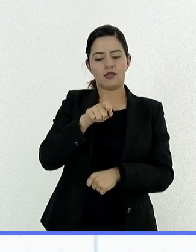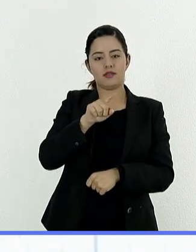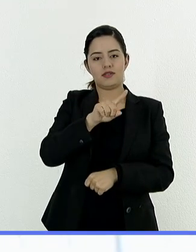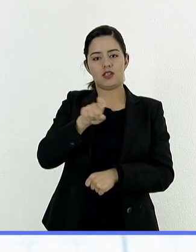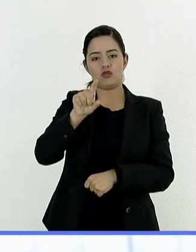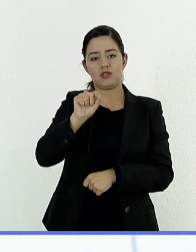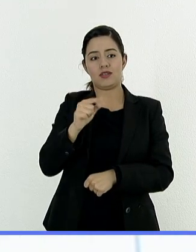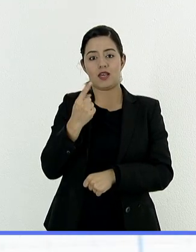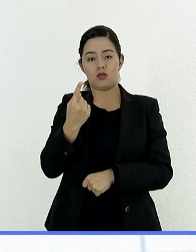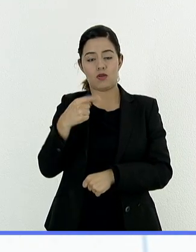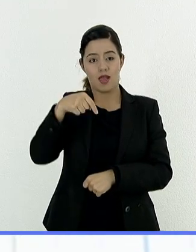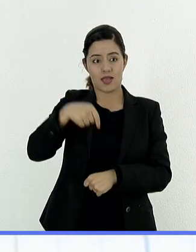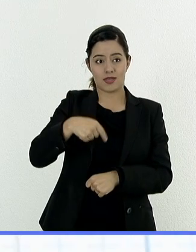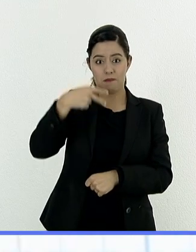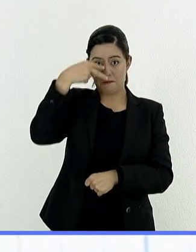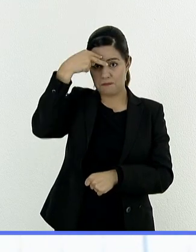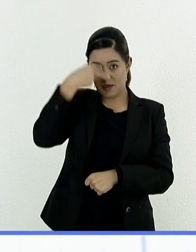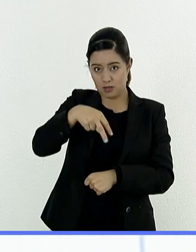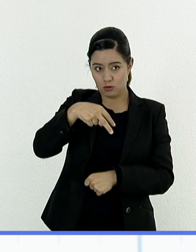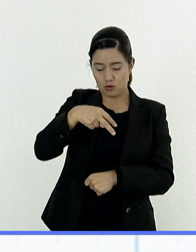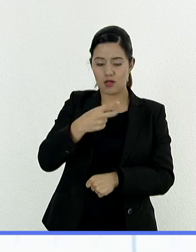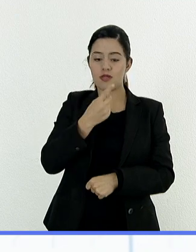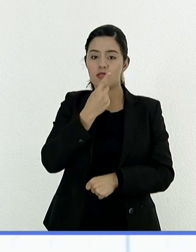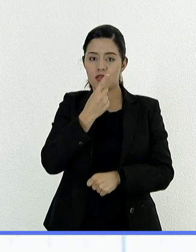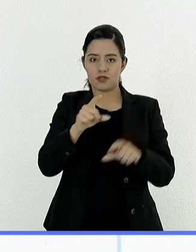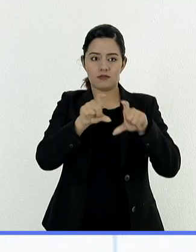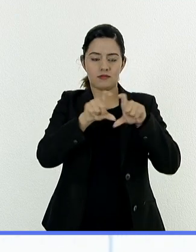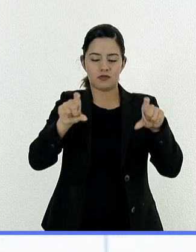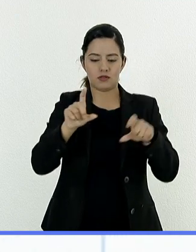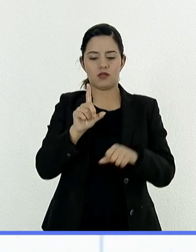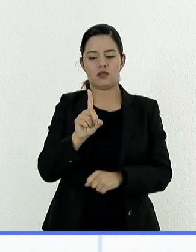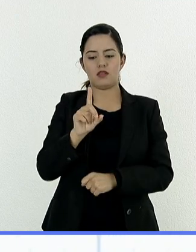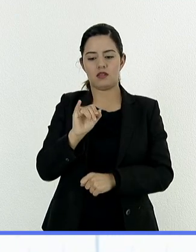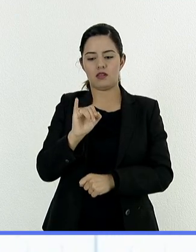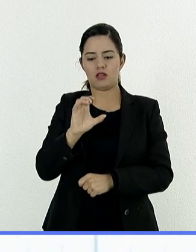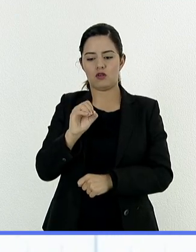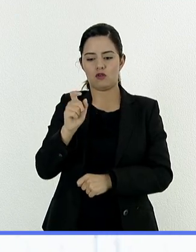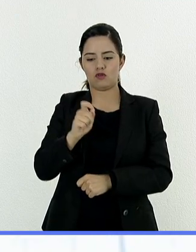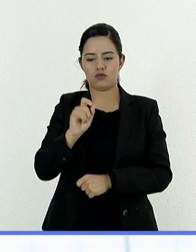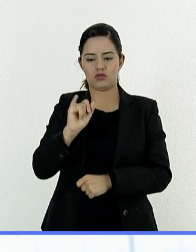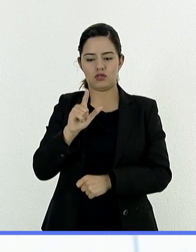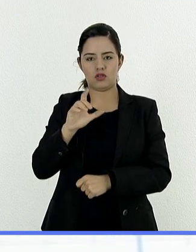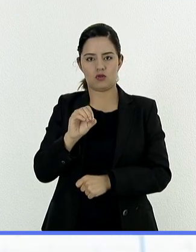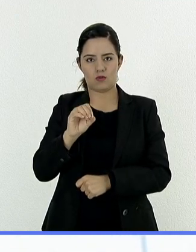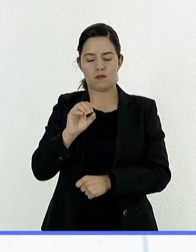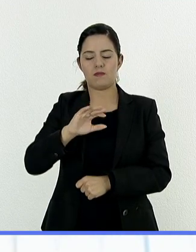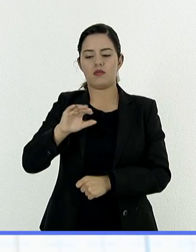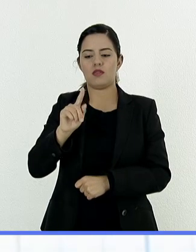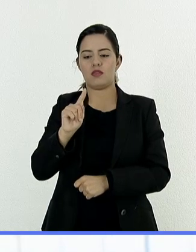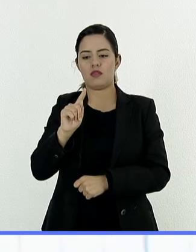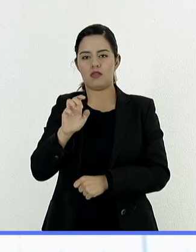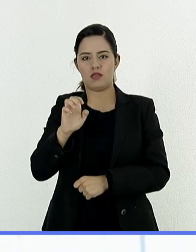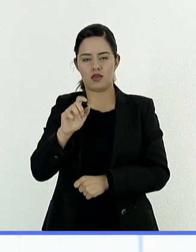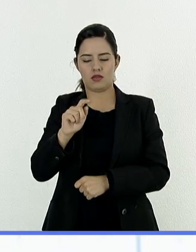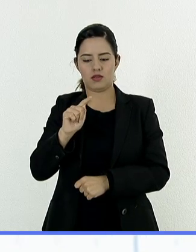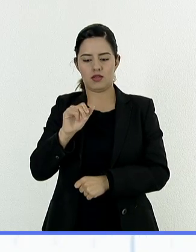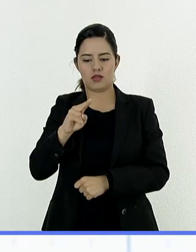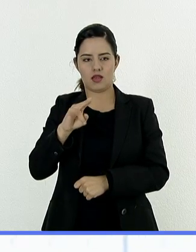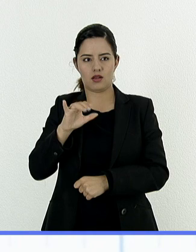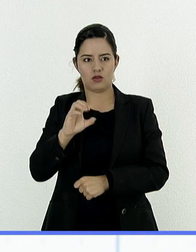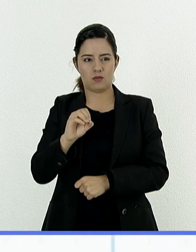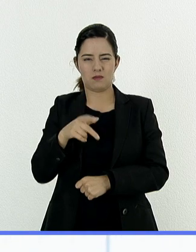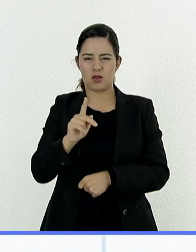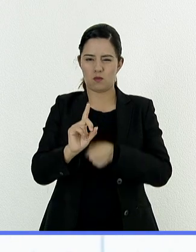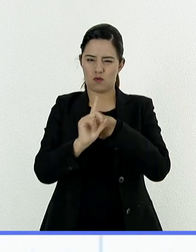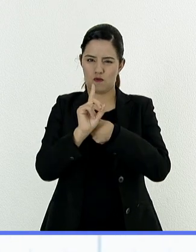y en México como dióxido de titanio Pero hay un problema legalmente las empresas deben detallar los ingredientes de sus